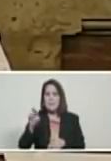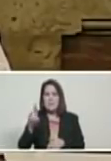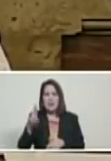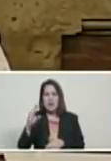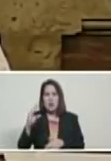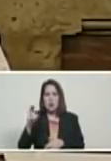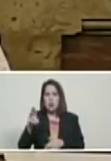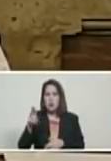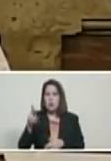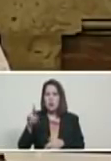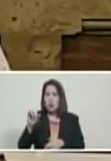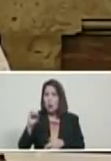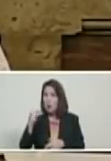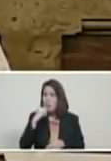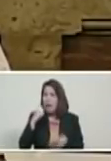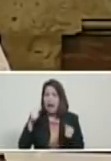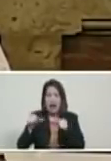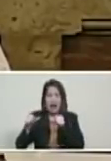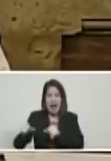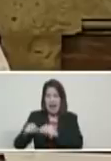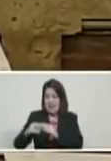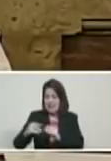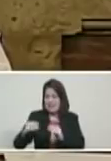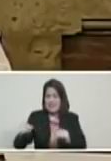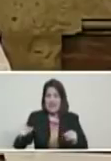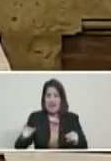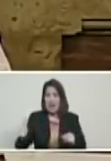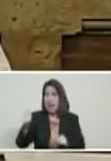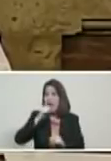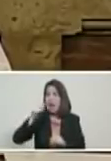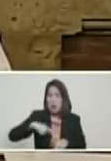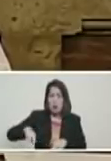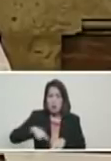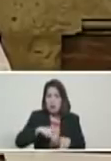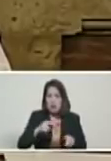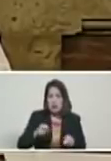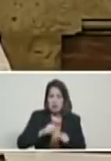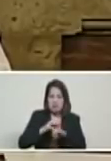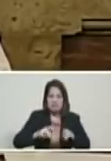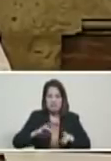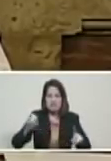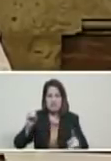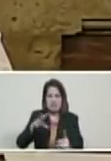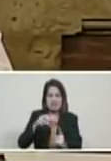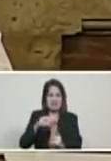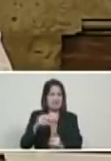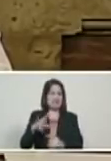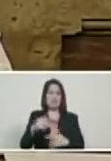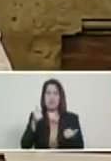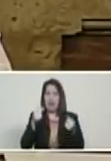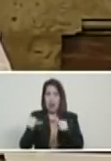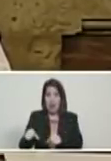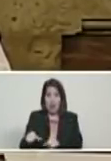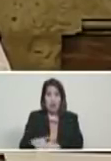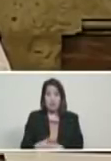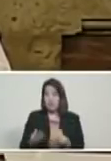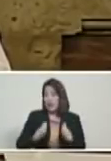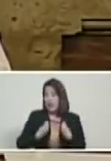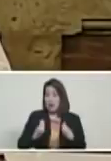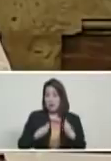del mercurio, que tanto daño le hace a la tierra, a las aguas, a los ríos, a la naturaleza, a la vida humana y a la vida en general.